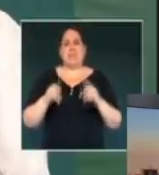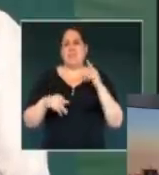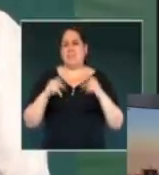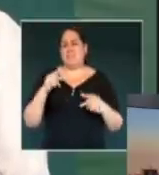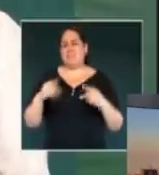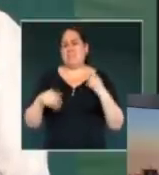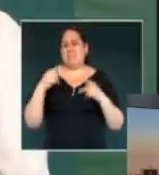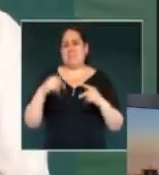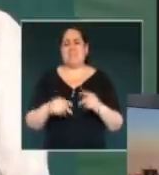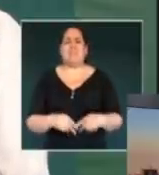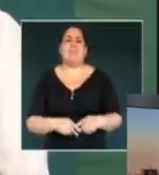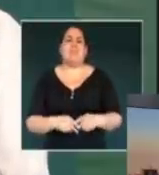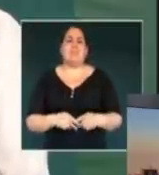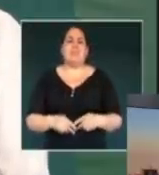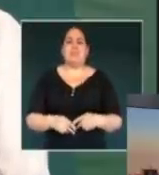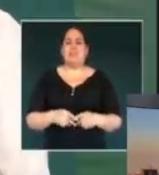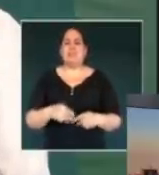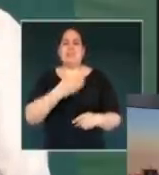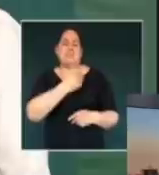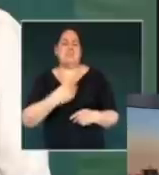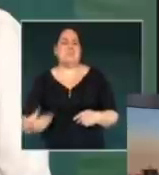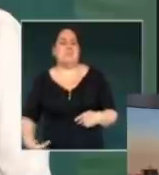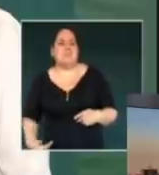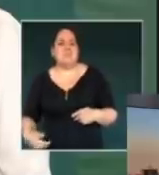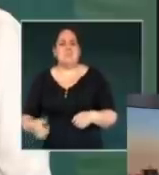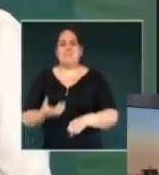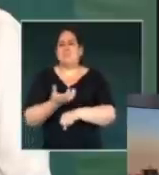cuando tratamos el asunto,